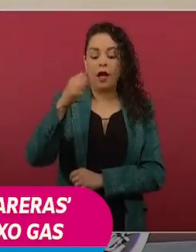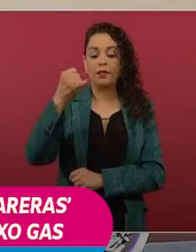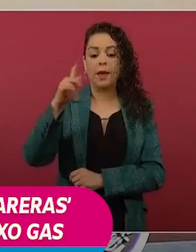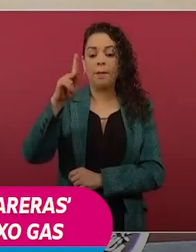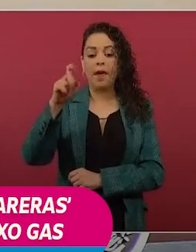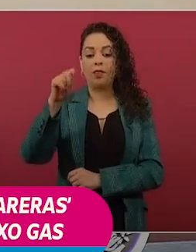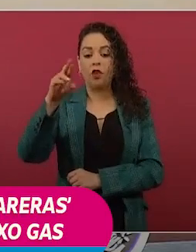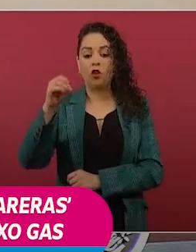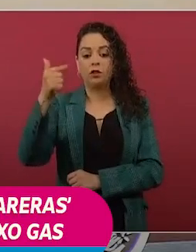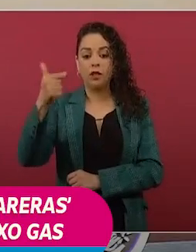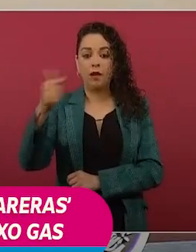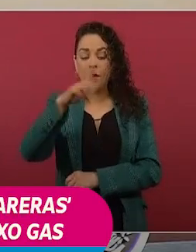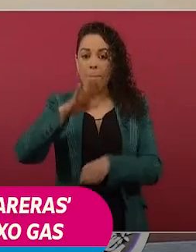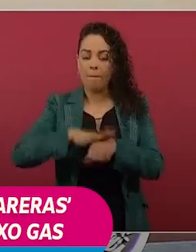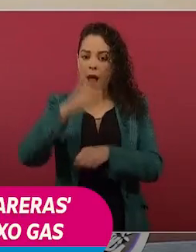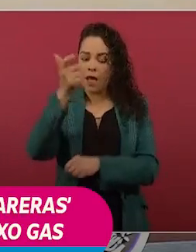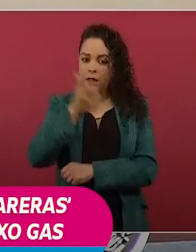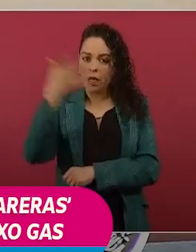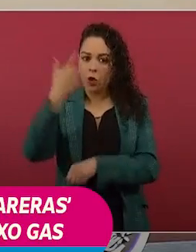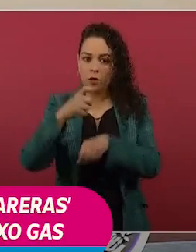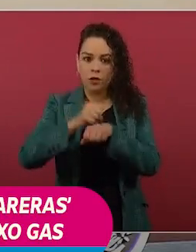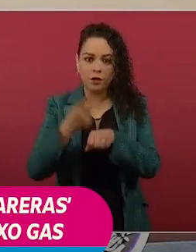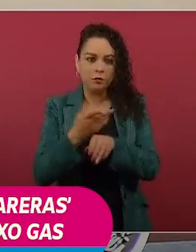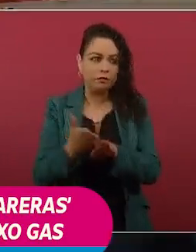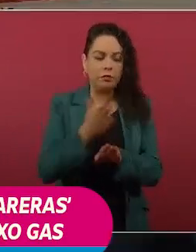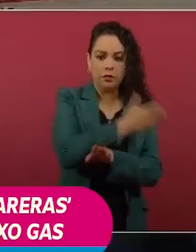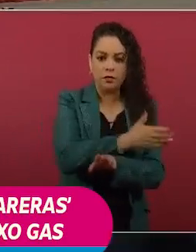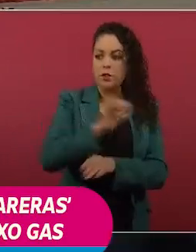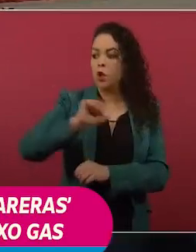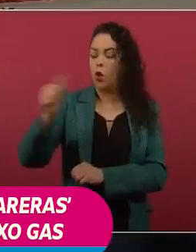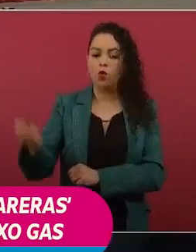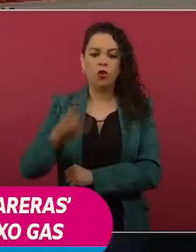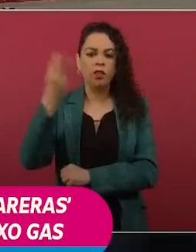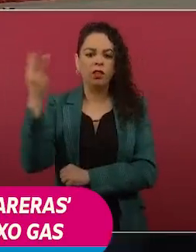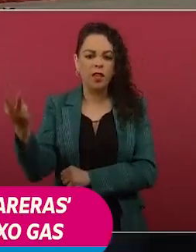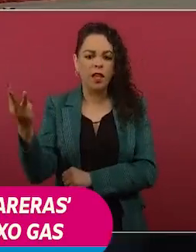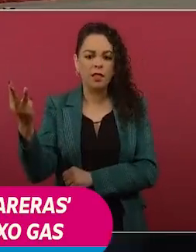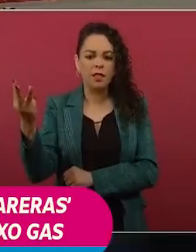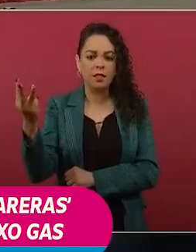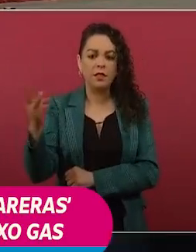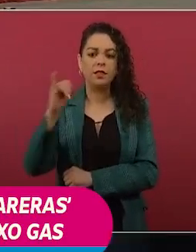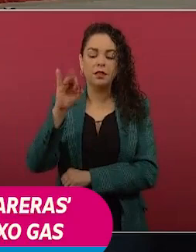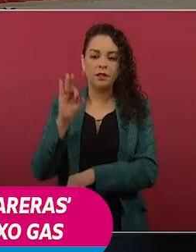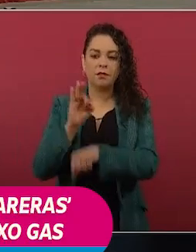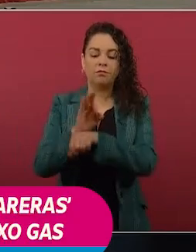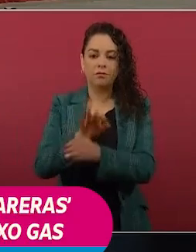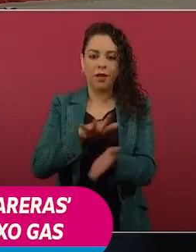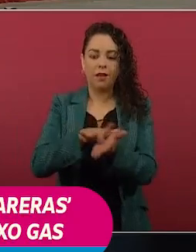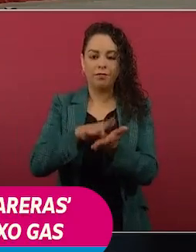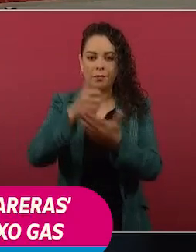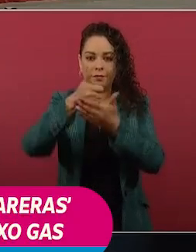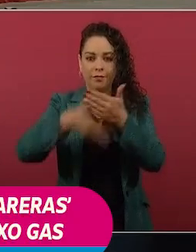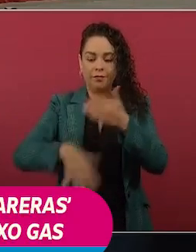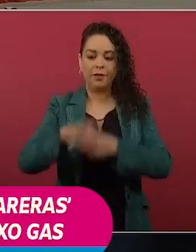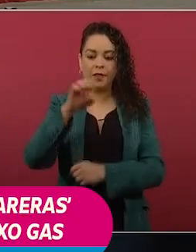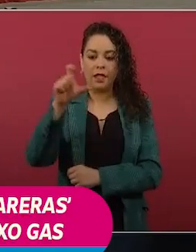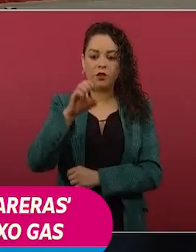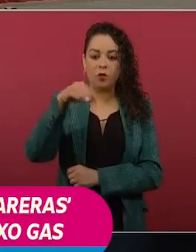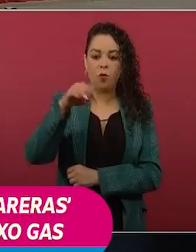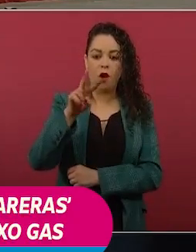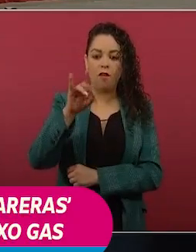la semana pasada, mientras que las tres aliadas de los consumidores en la semana que concluyó fue